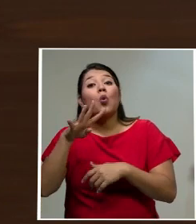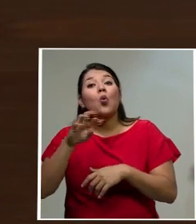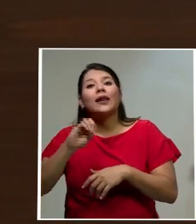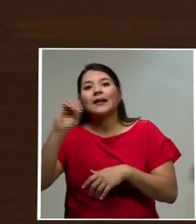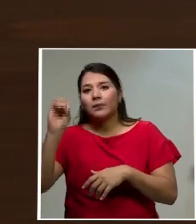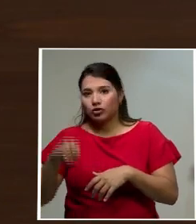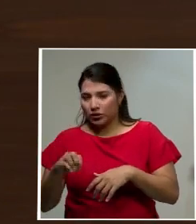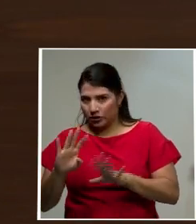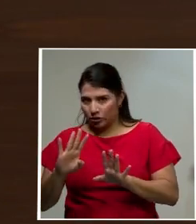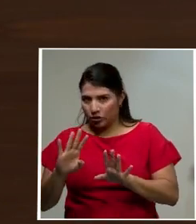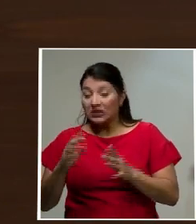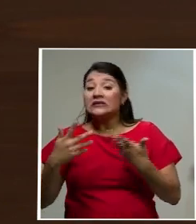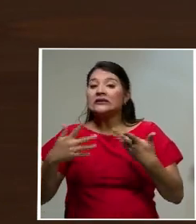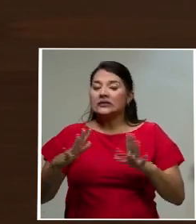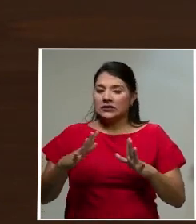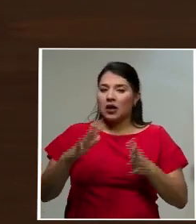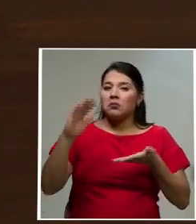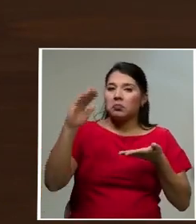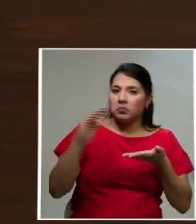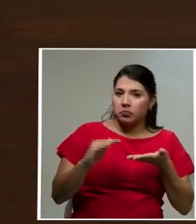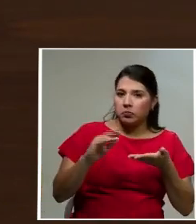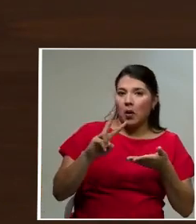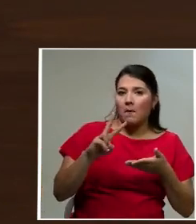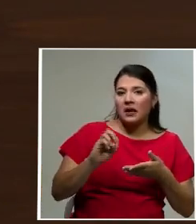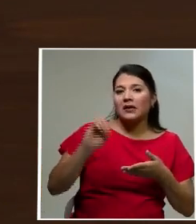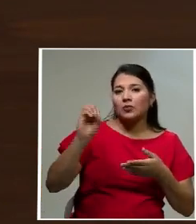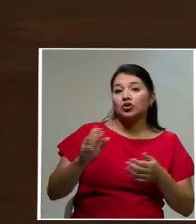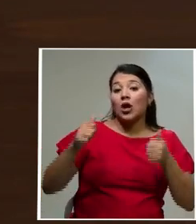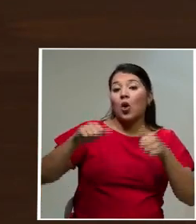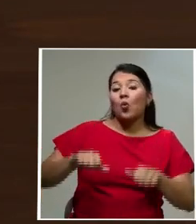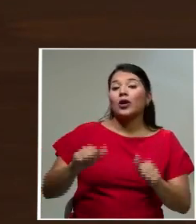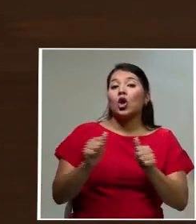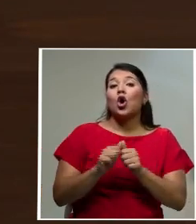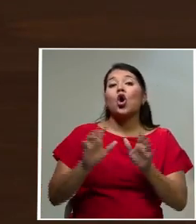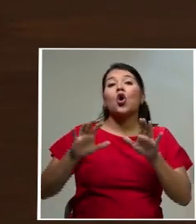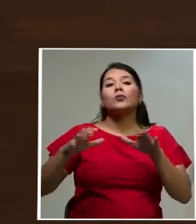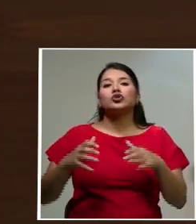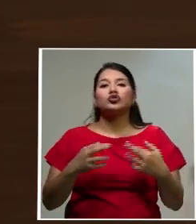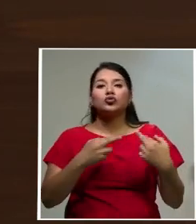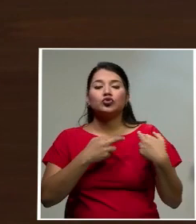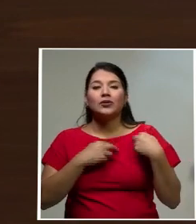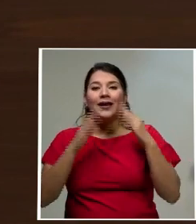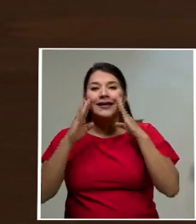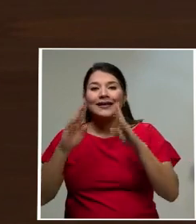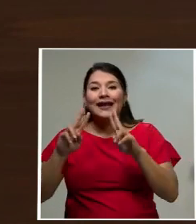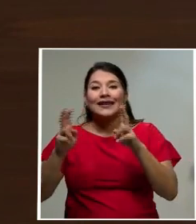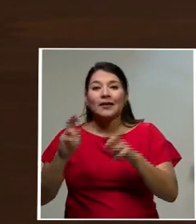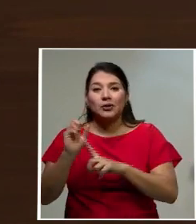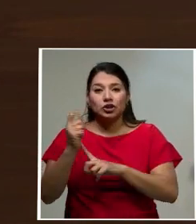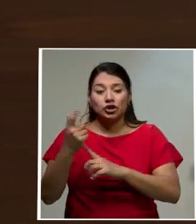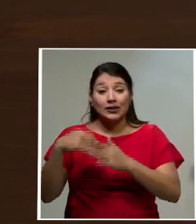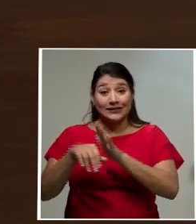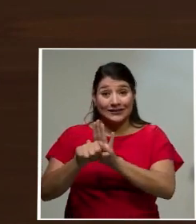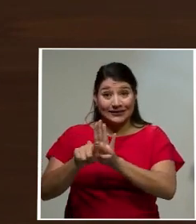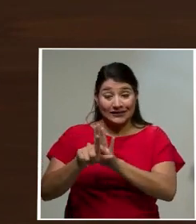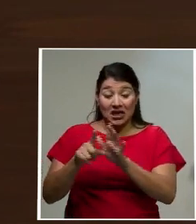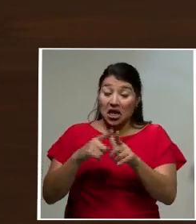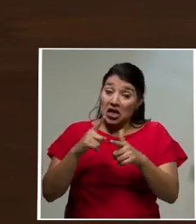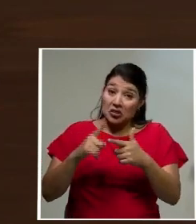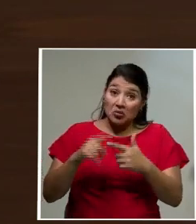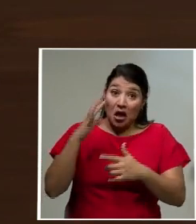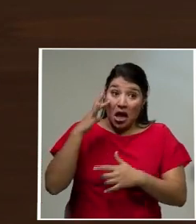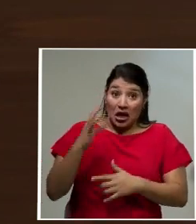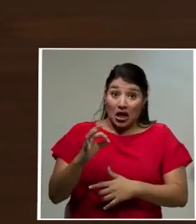un consenso con la Comisión de Sociales, y creo que tenemos un 20% que creo que